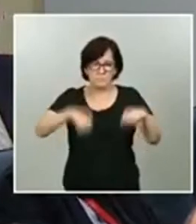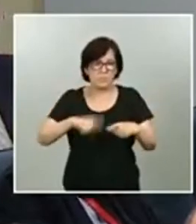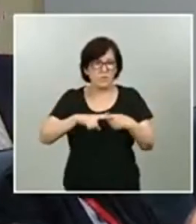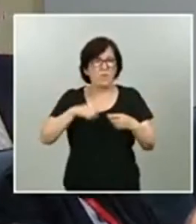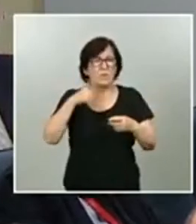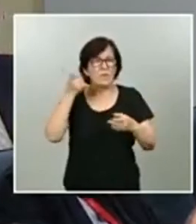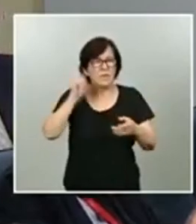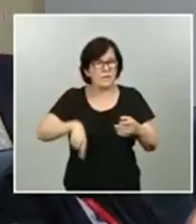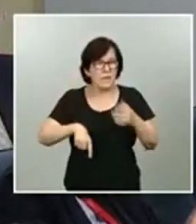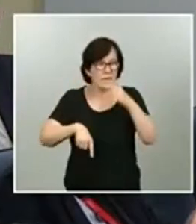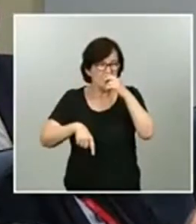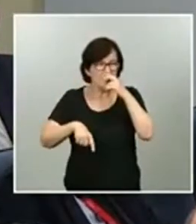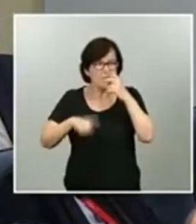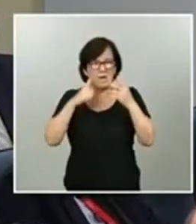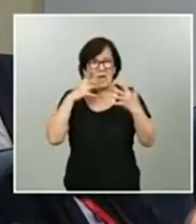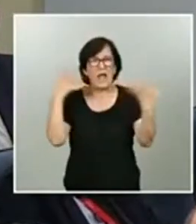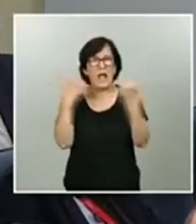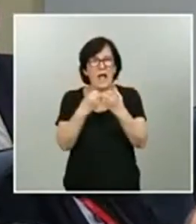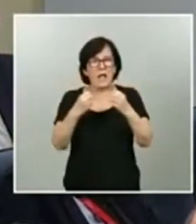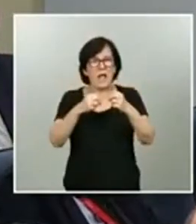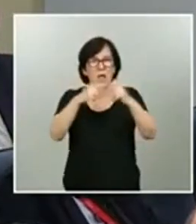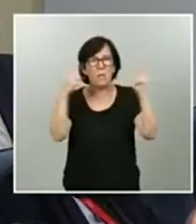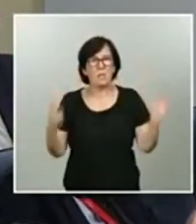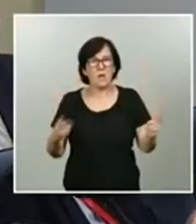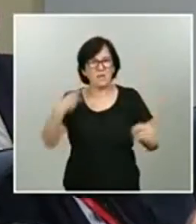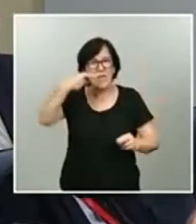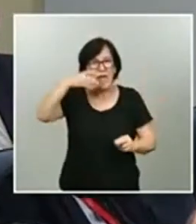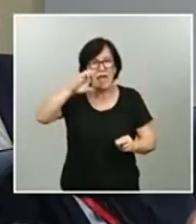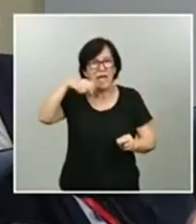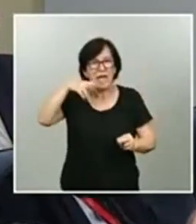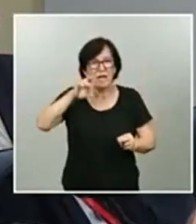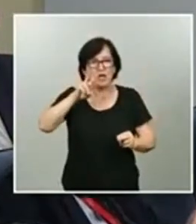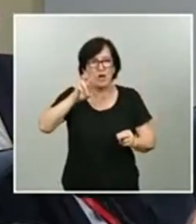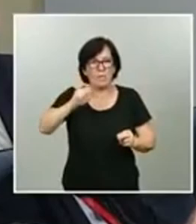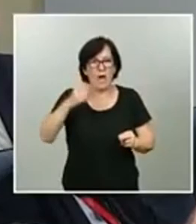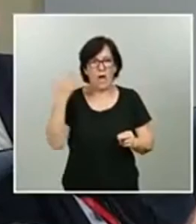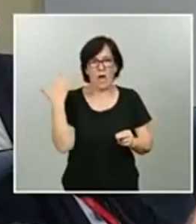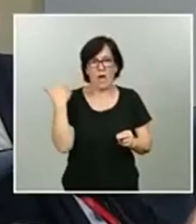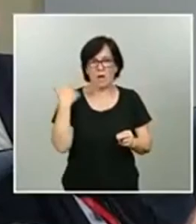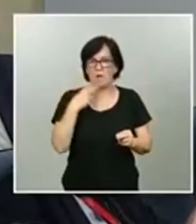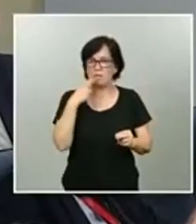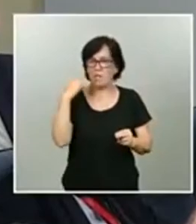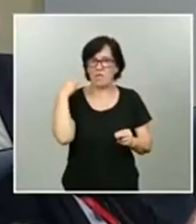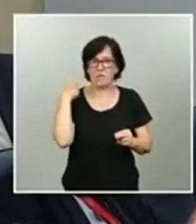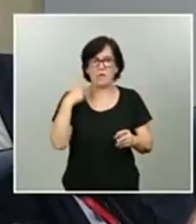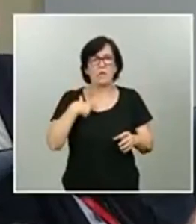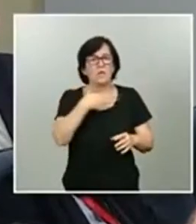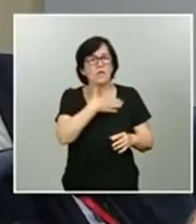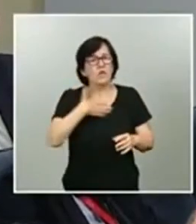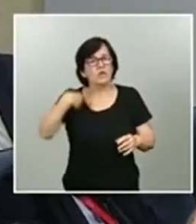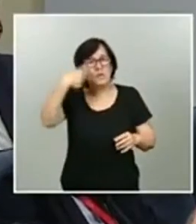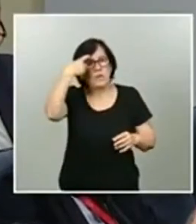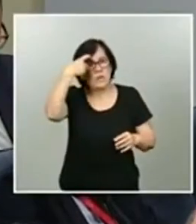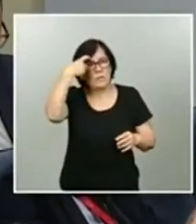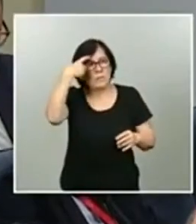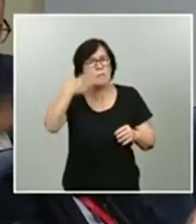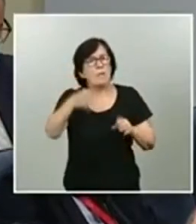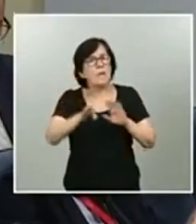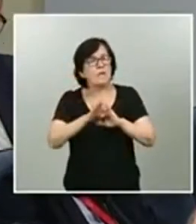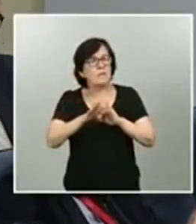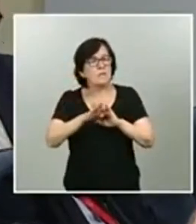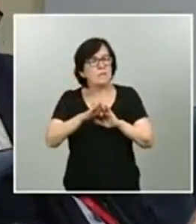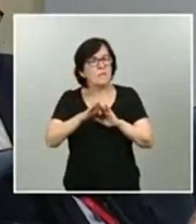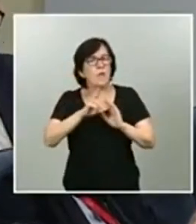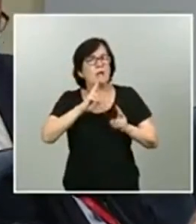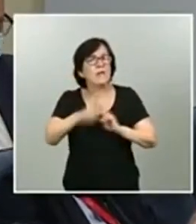el accidente del puente de Génova de hace dos años. Y nos gustaría saber, bueno, pues si van a dar ustedes una respuesta,